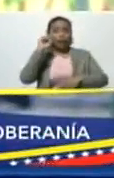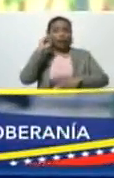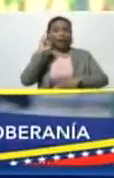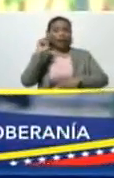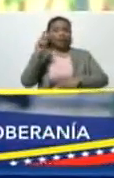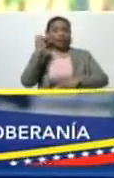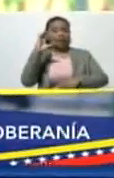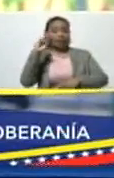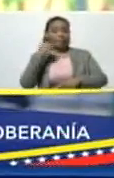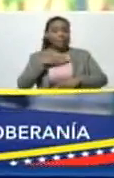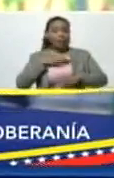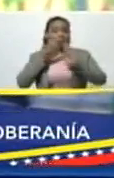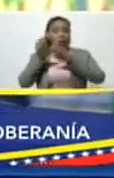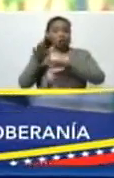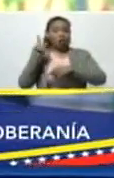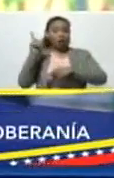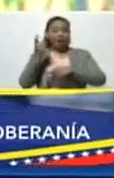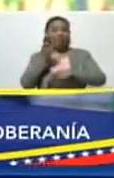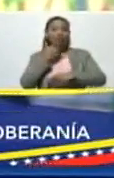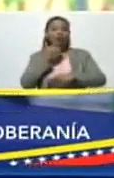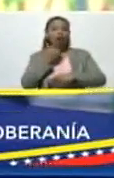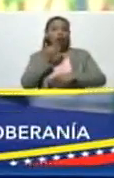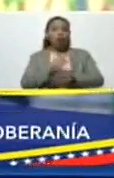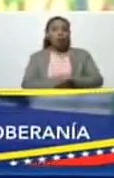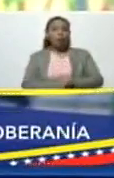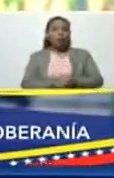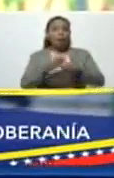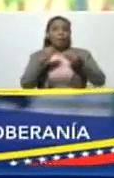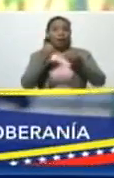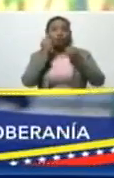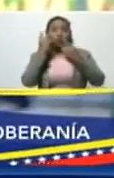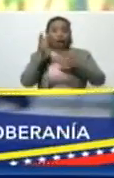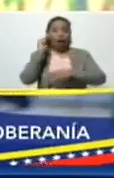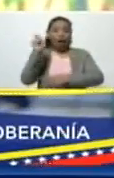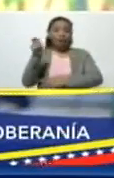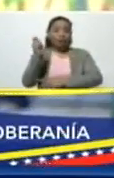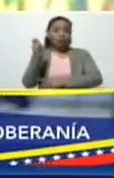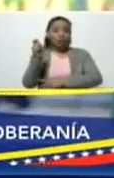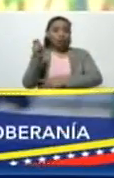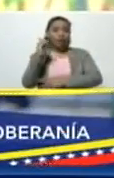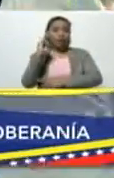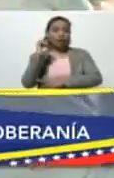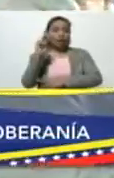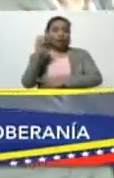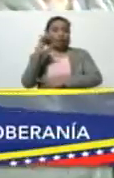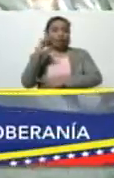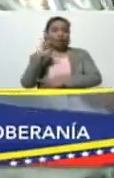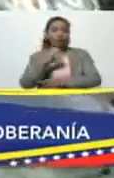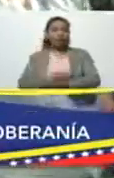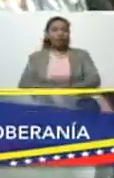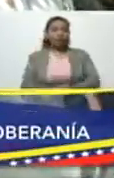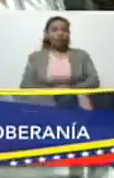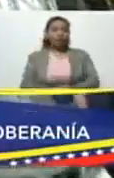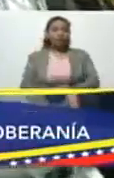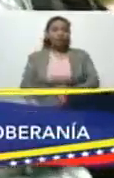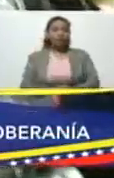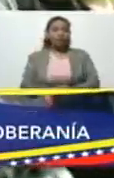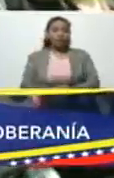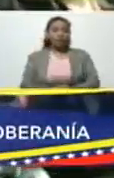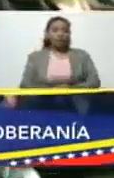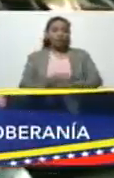con todo mi apoyo a lo que le haga falta para hacer una buena inversión en el IBI. Ya queda